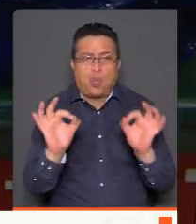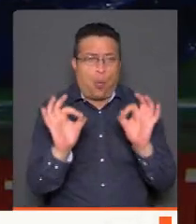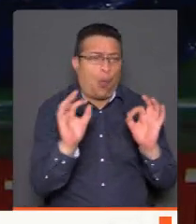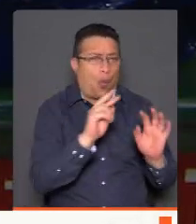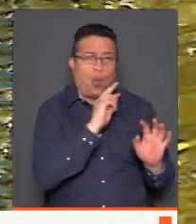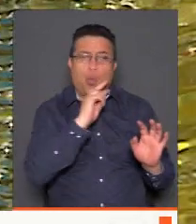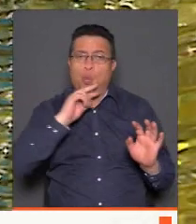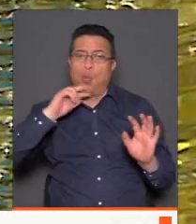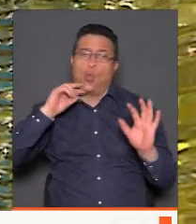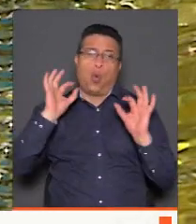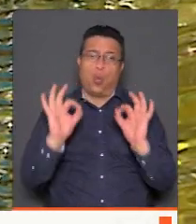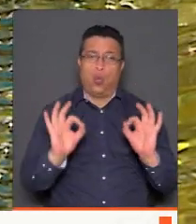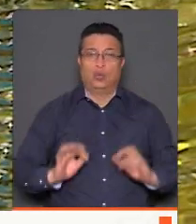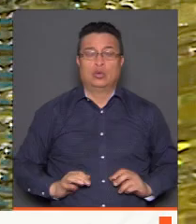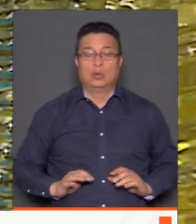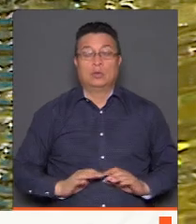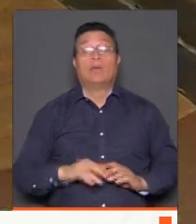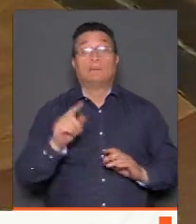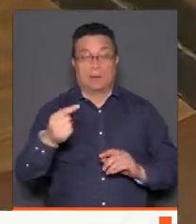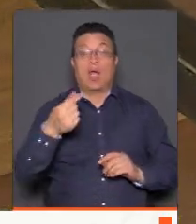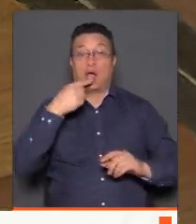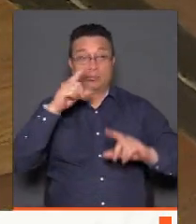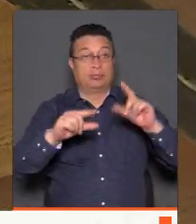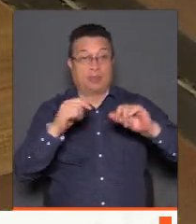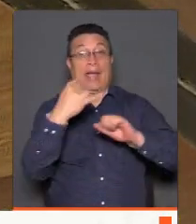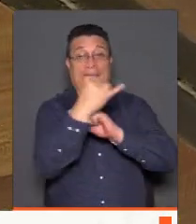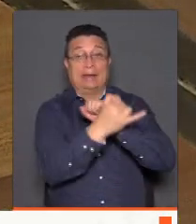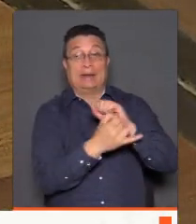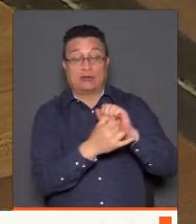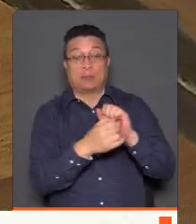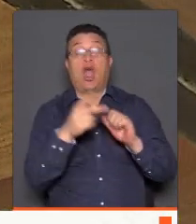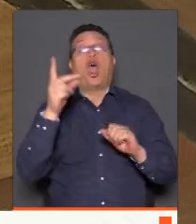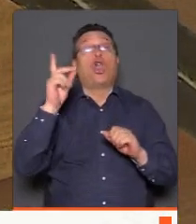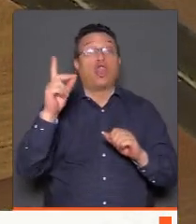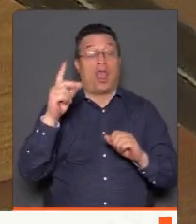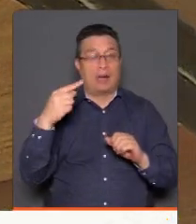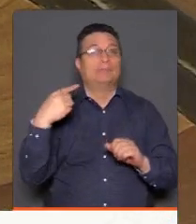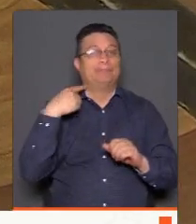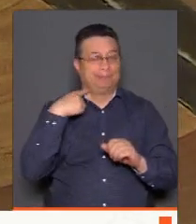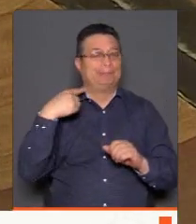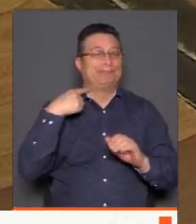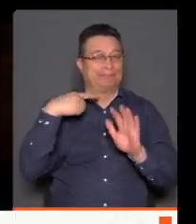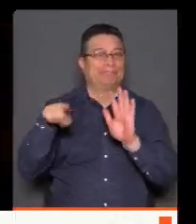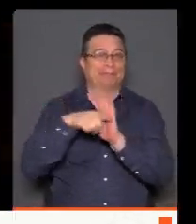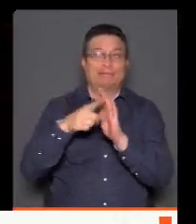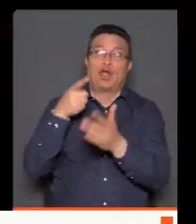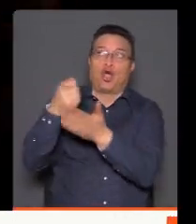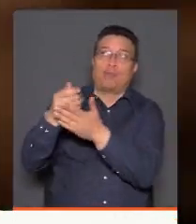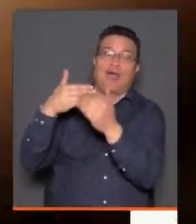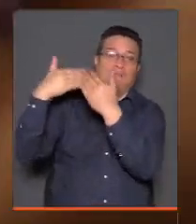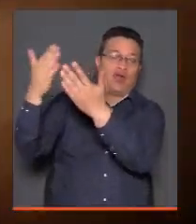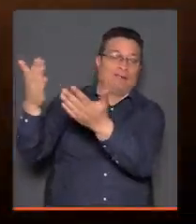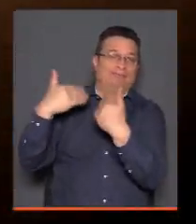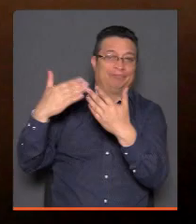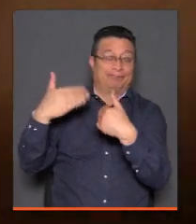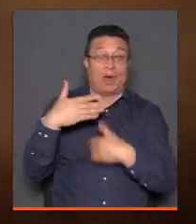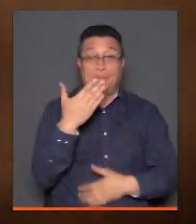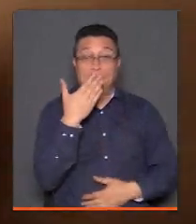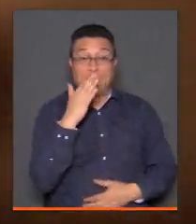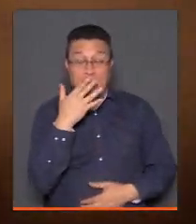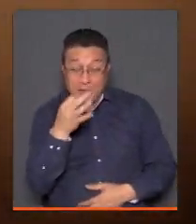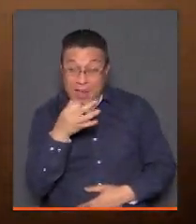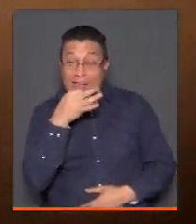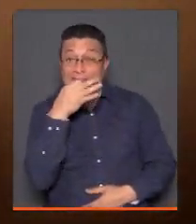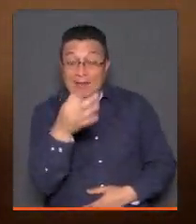los alimentos están más baratos a nivel internacional, el factor dólar sigue impactando las importaciones en nuestro país. Según los expertos, el costo de la